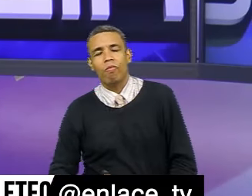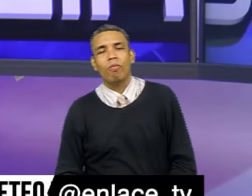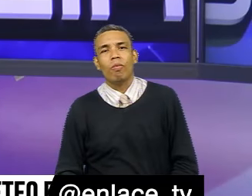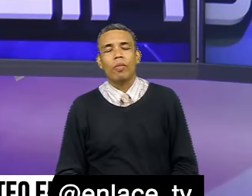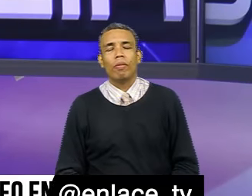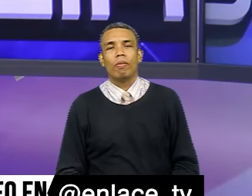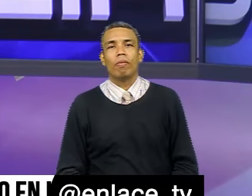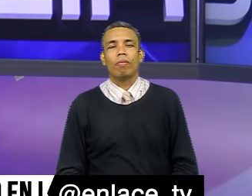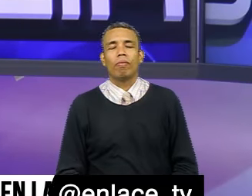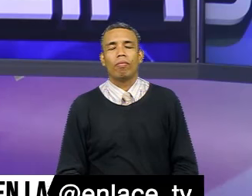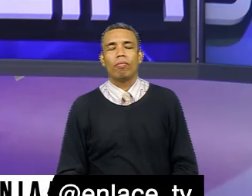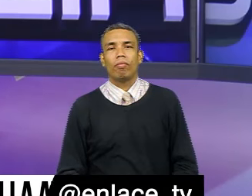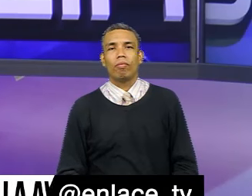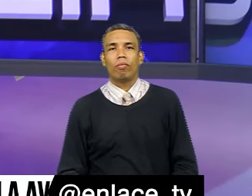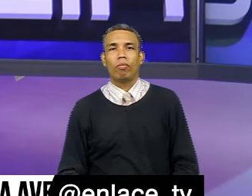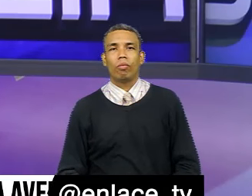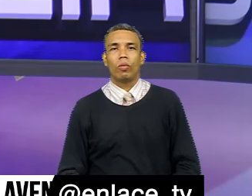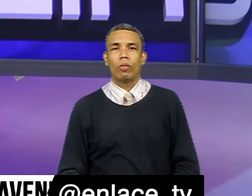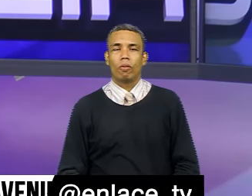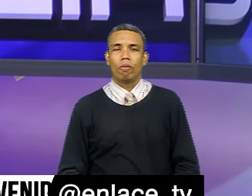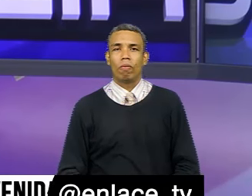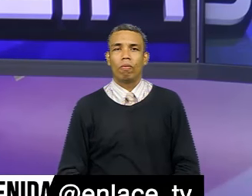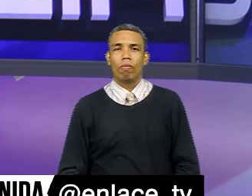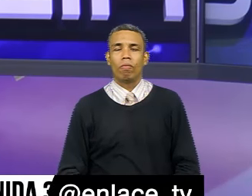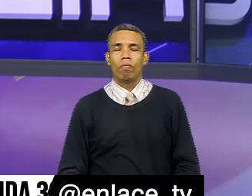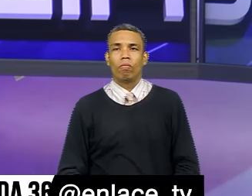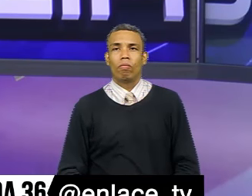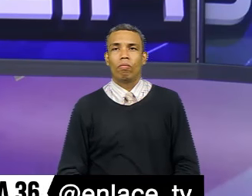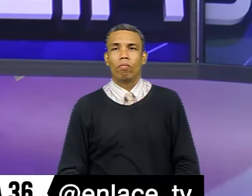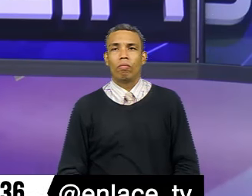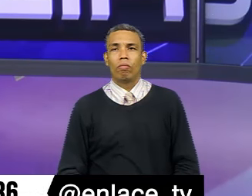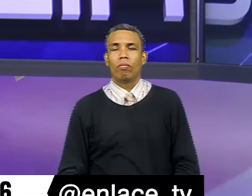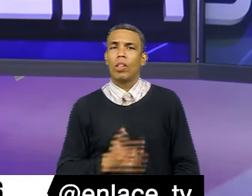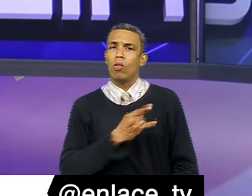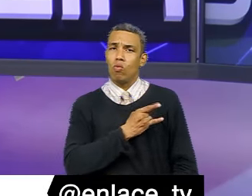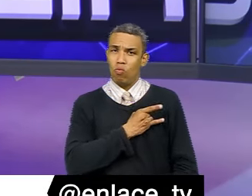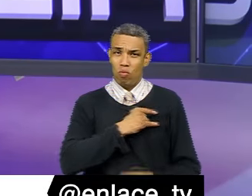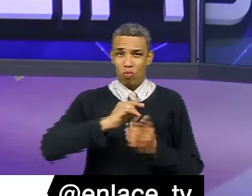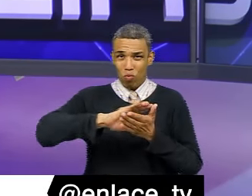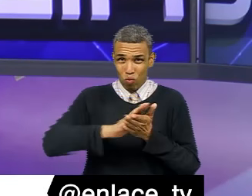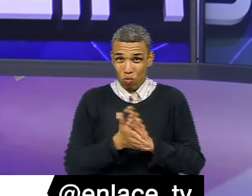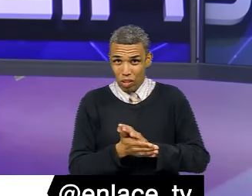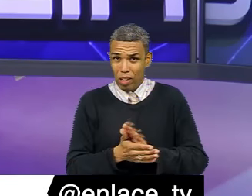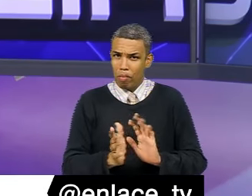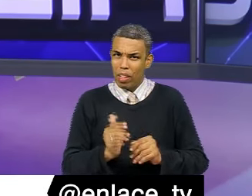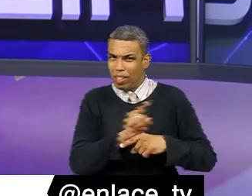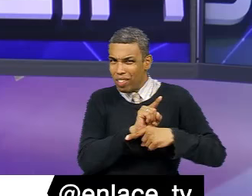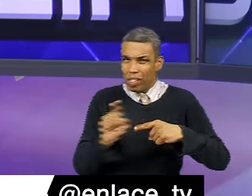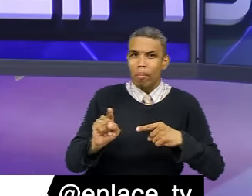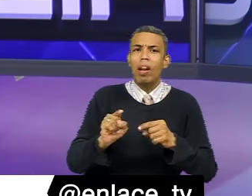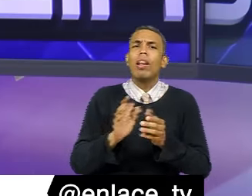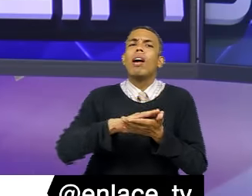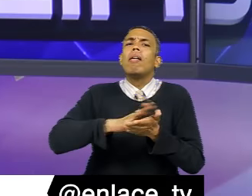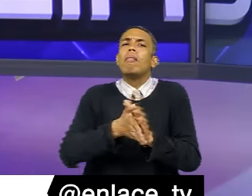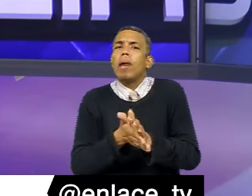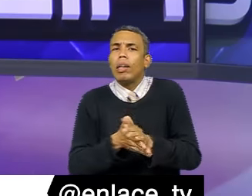Con diferentes actividades religiosas, académicas y culturales, Unipaz lidera la Semana por la Paz. Este viernes se dará clausura a la